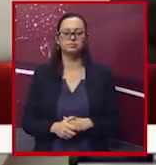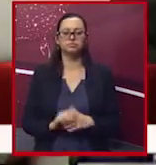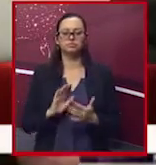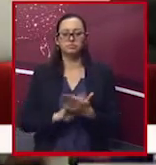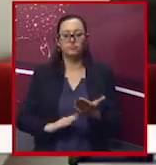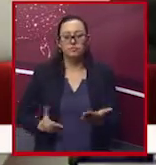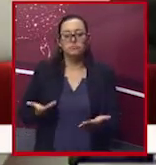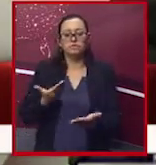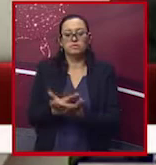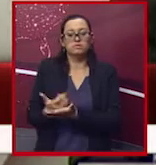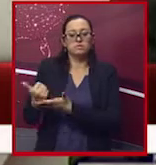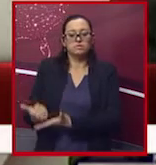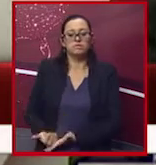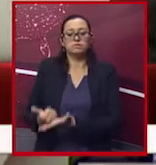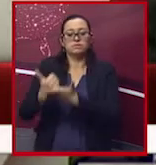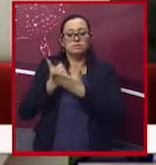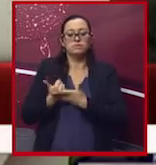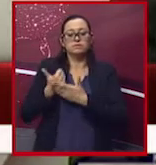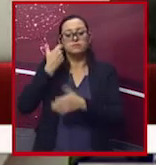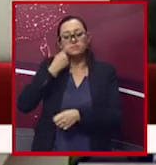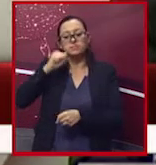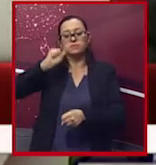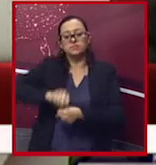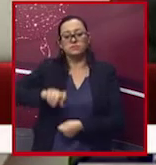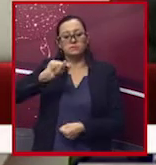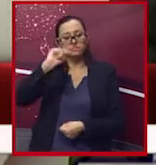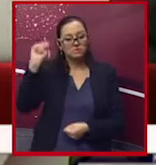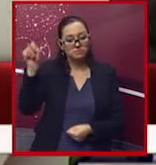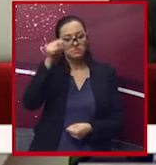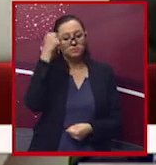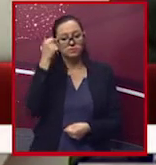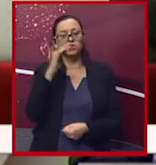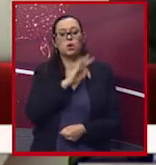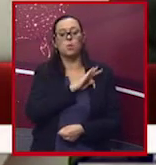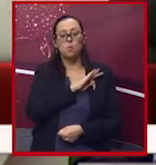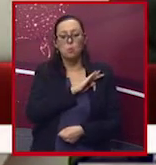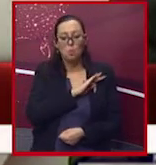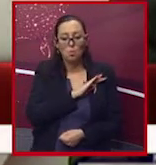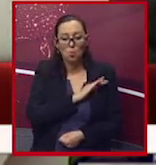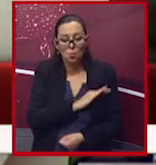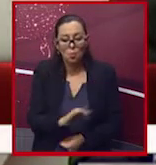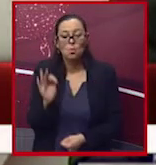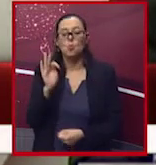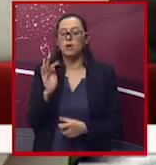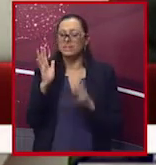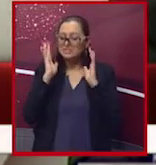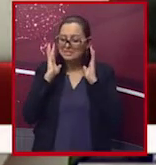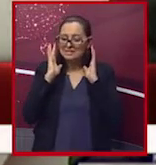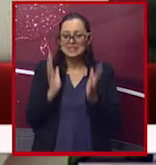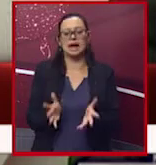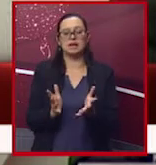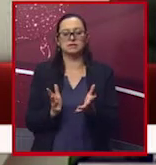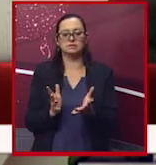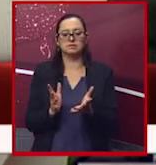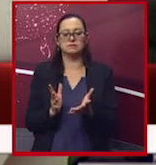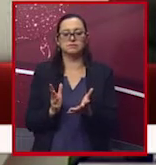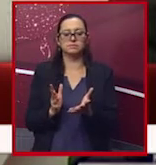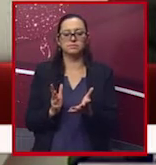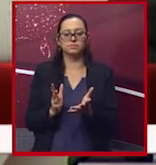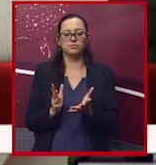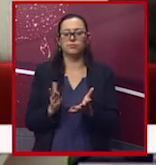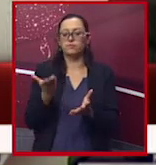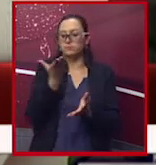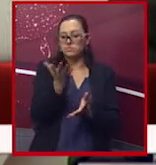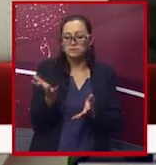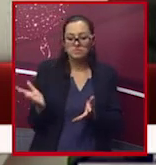con el auxilio de las secretarías técnicas se proceda de inmediato a procesar